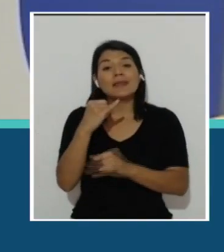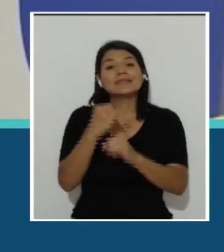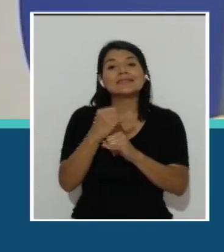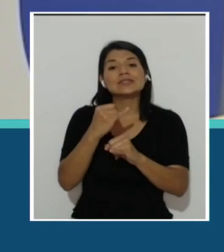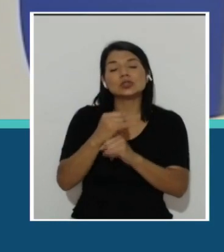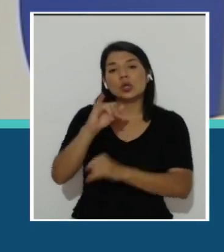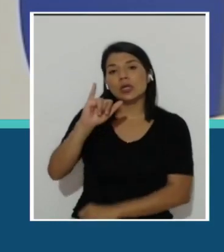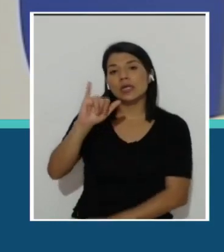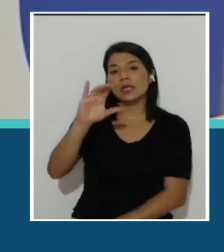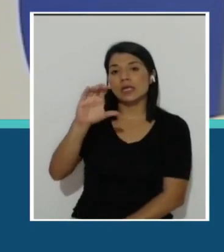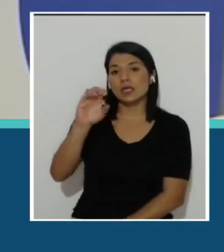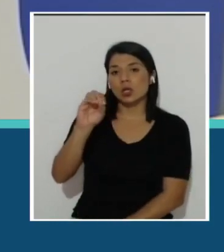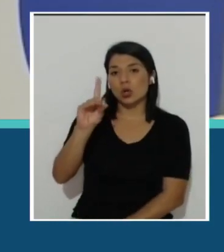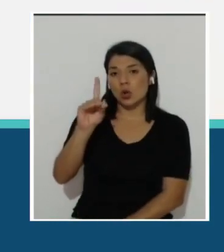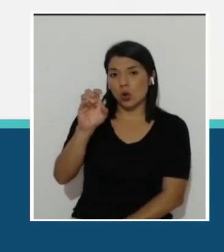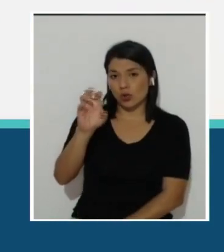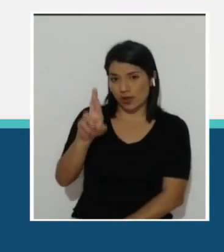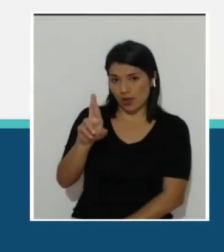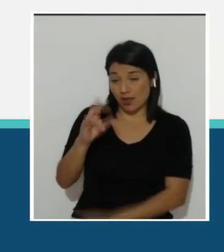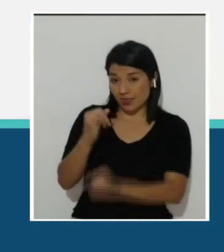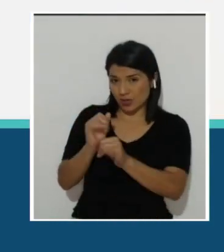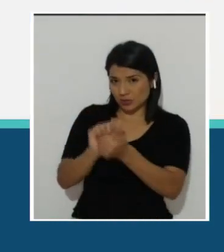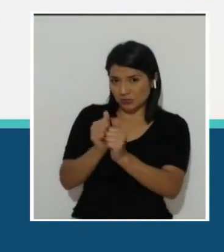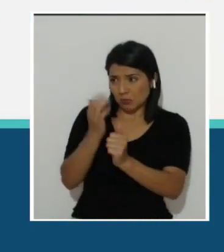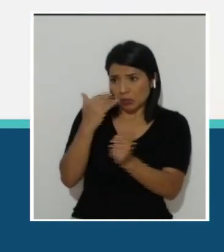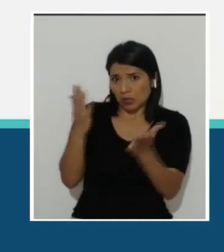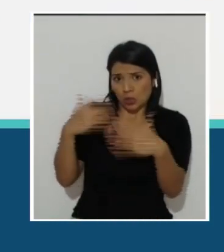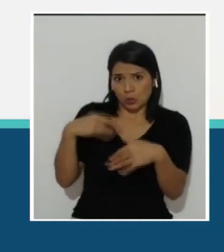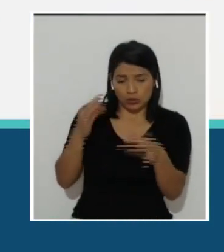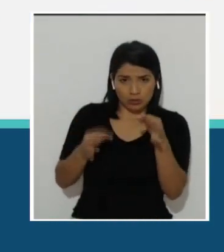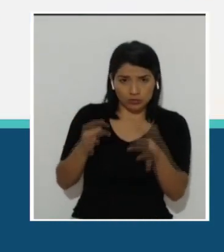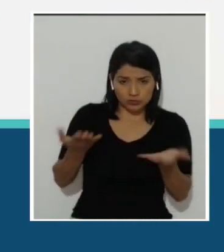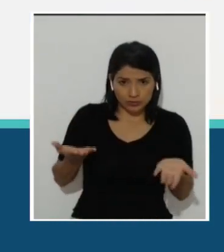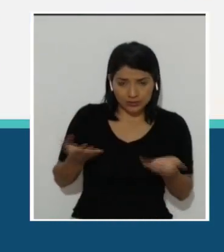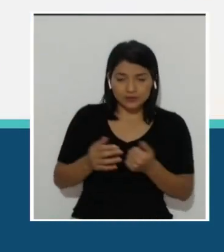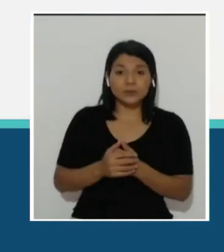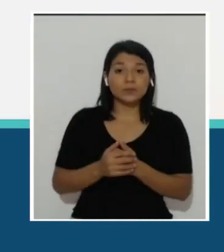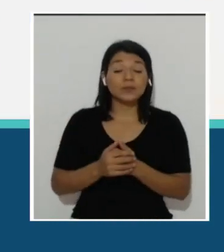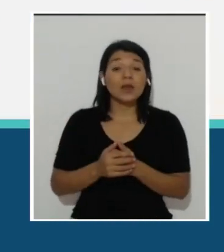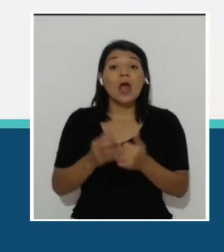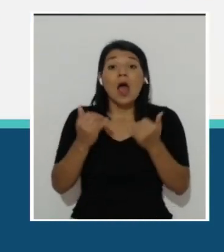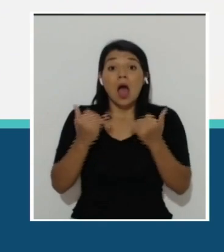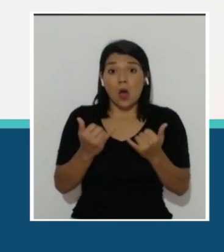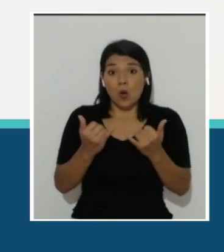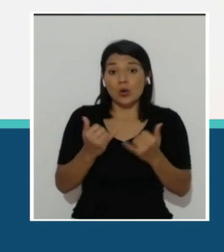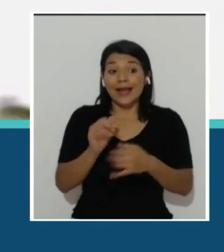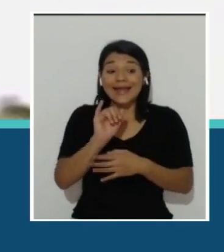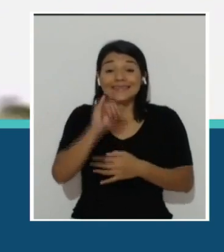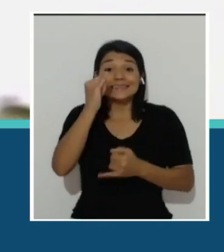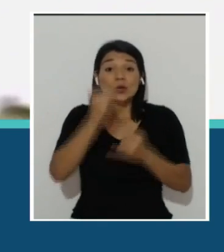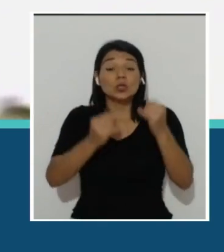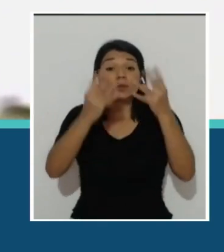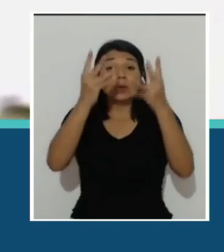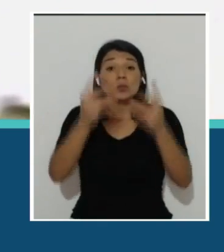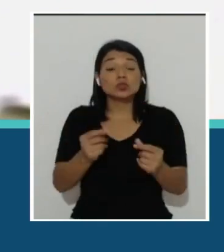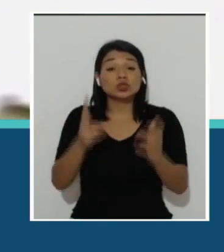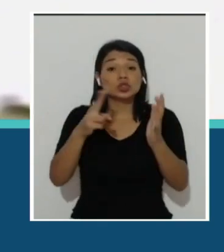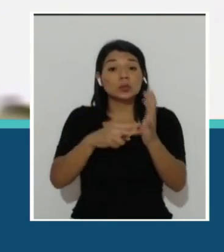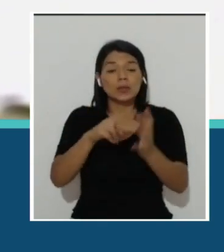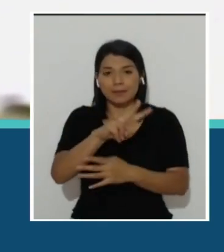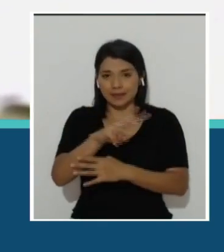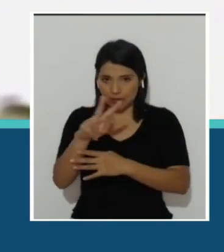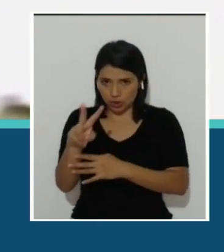este último no hubo justificación. Aunque en el papel este será el último presupuesto 2022 que enviará el Ejecutivo al